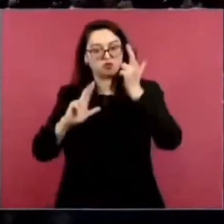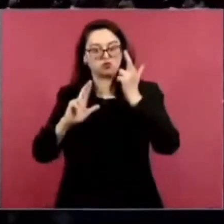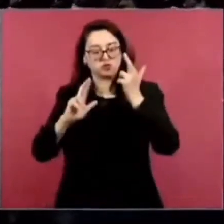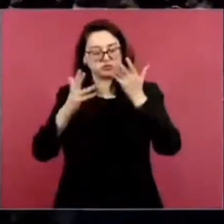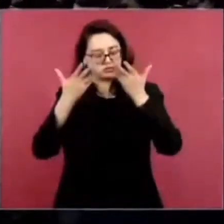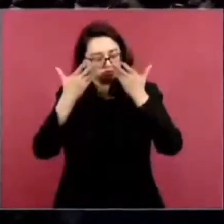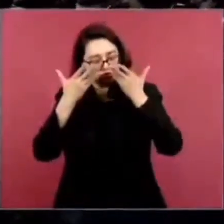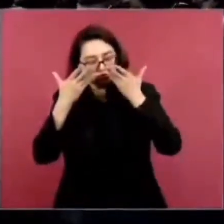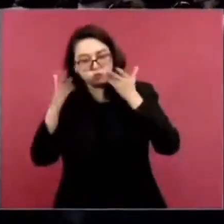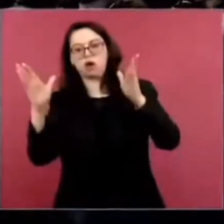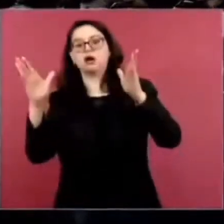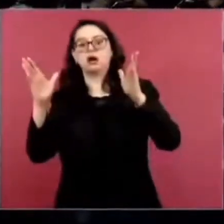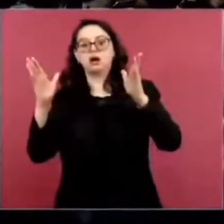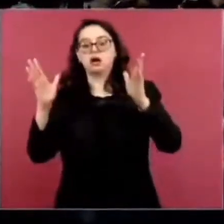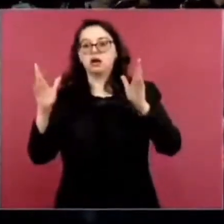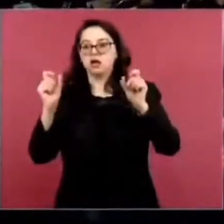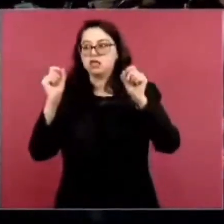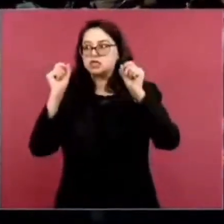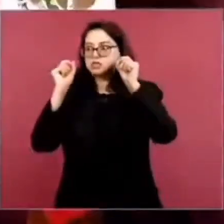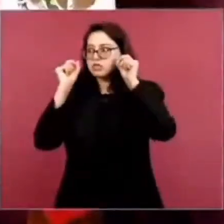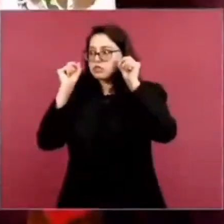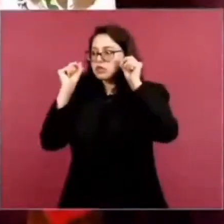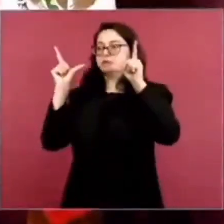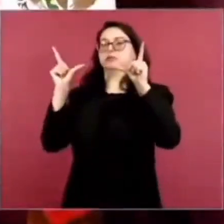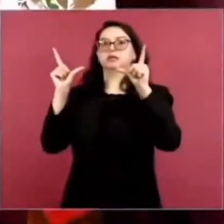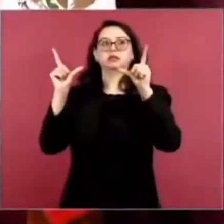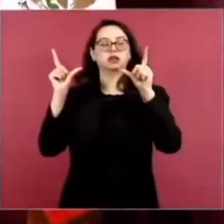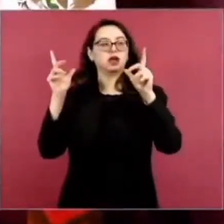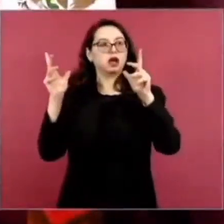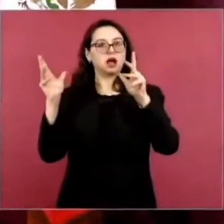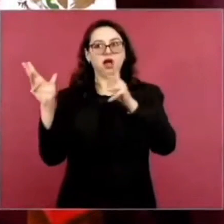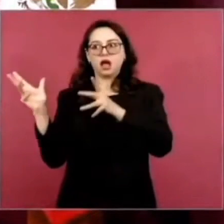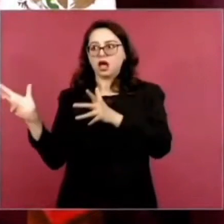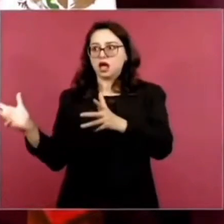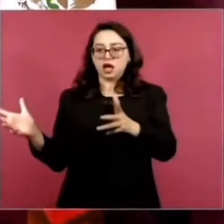porque eso es lo más importante de todo, más que lo material.